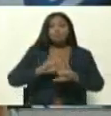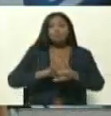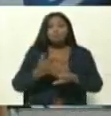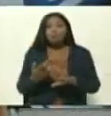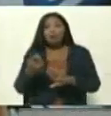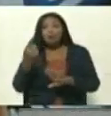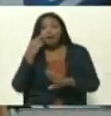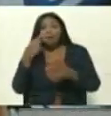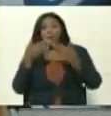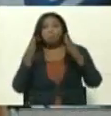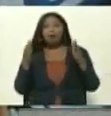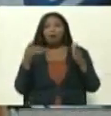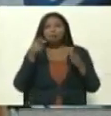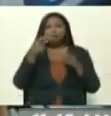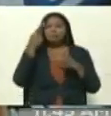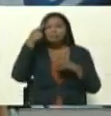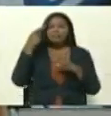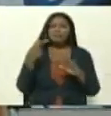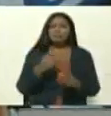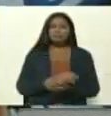¿Qué revela ese dato?